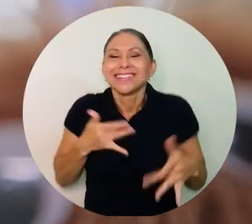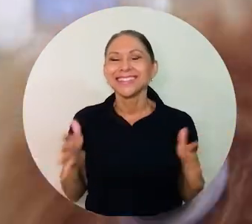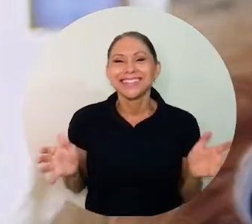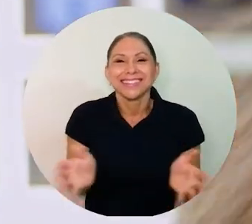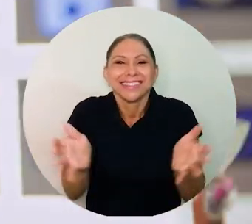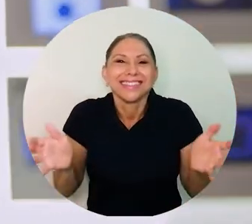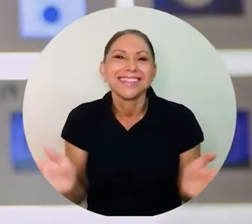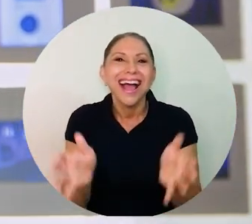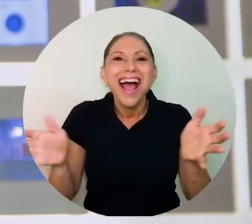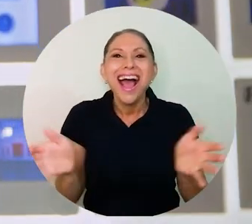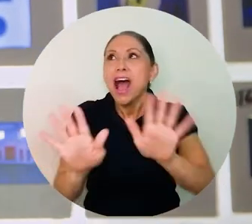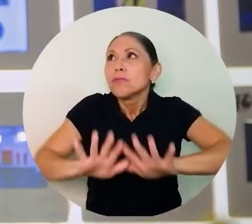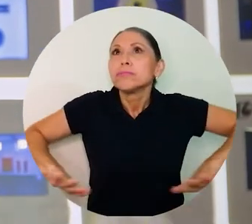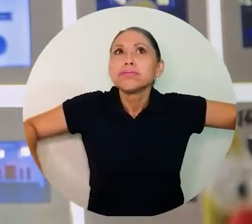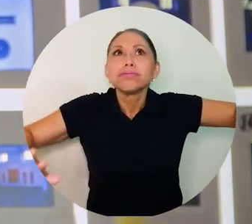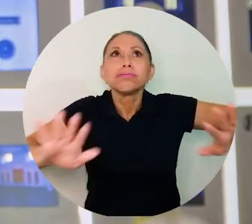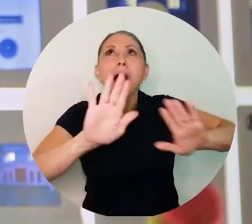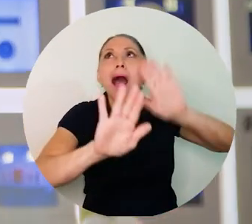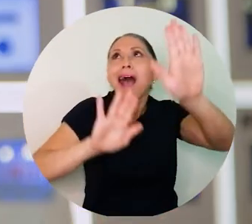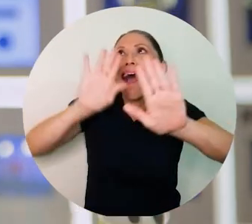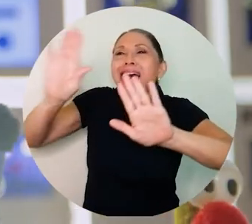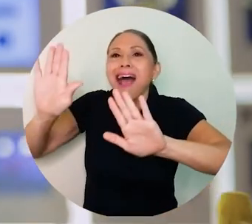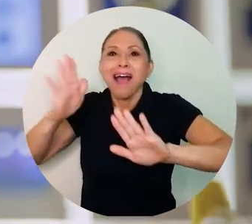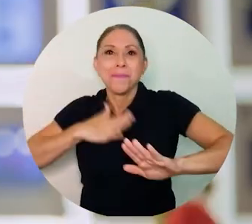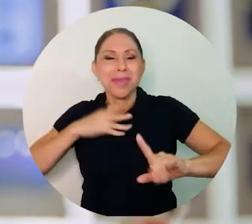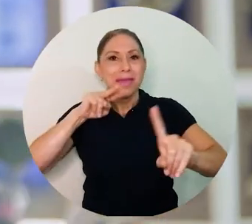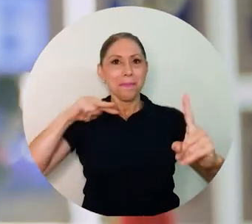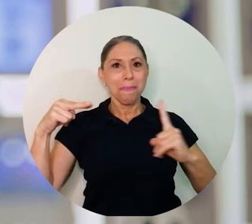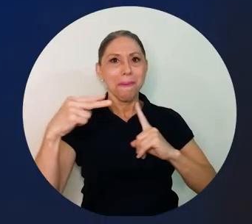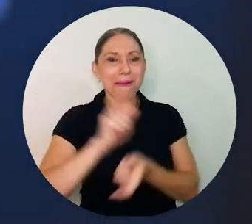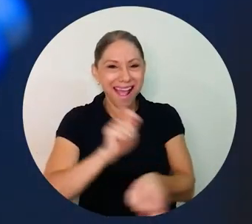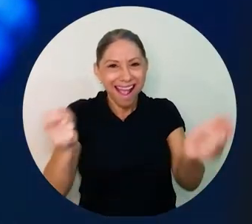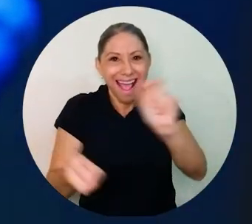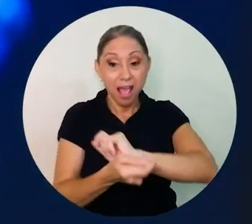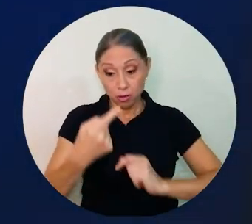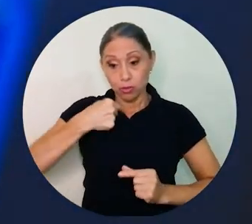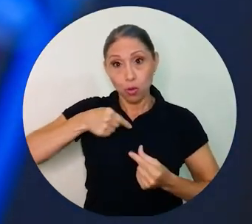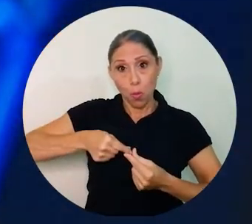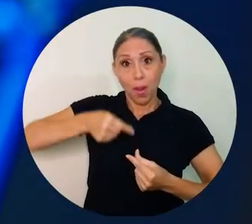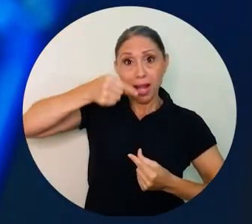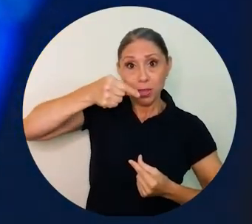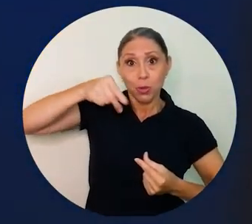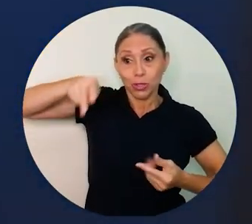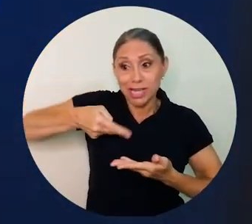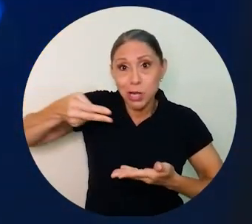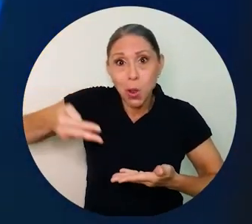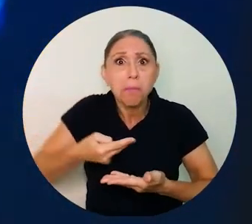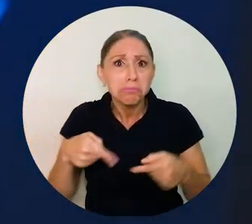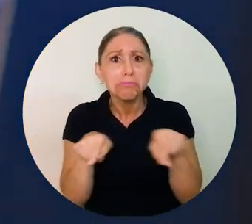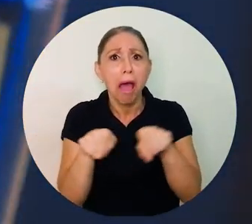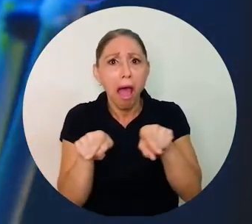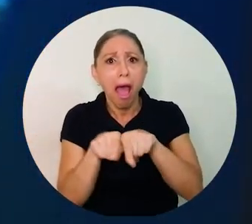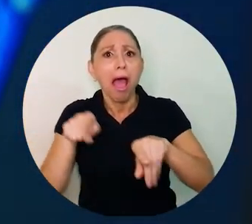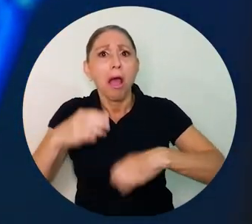llevar. En una instalación, cambió mi posición. Soy un palito chino, también